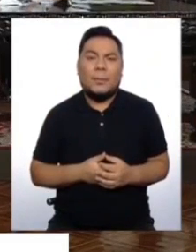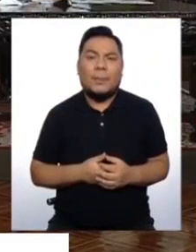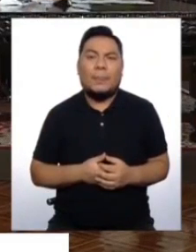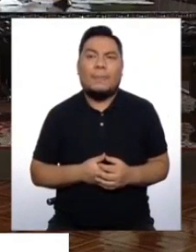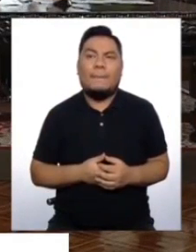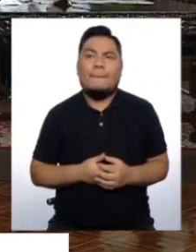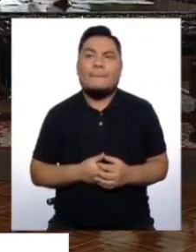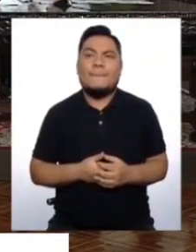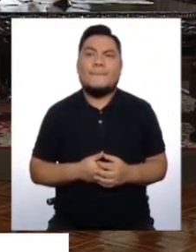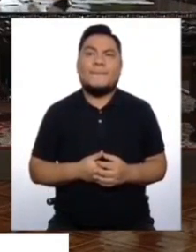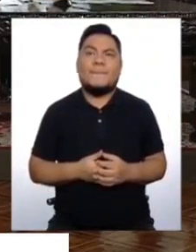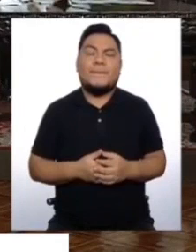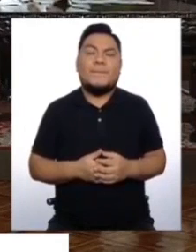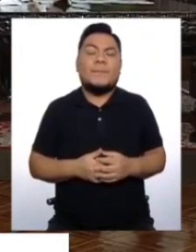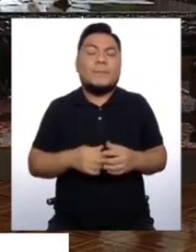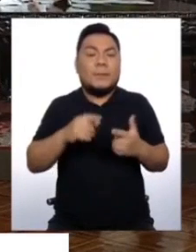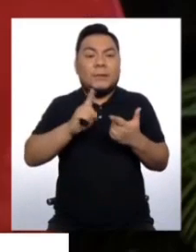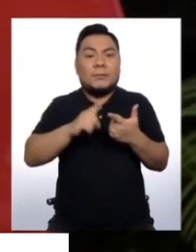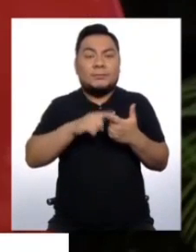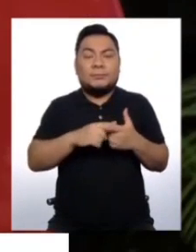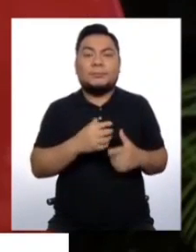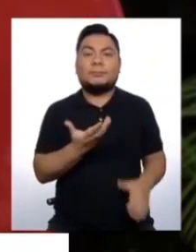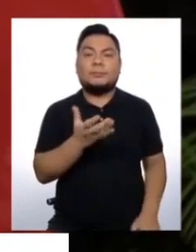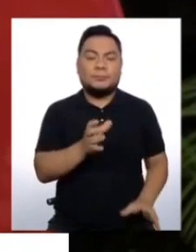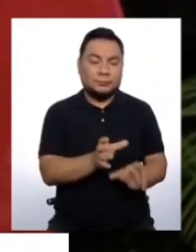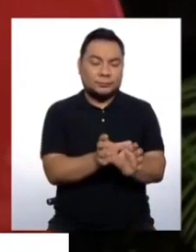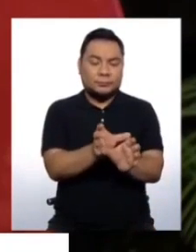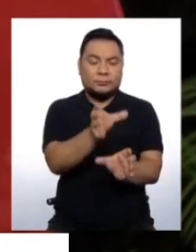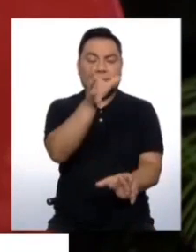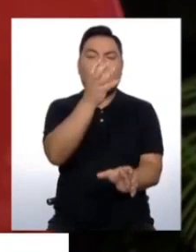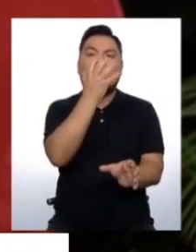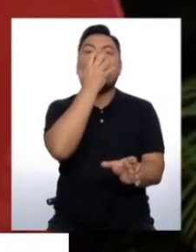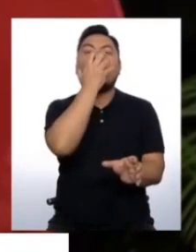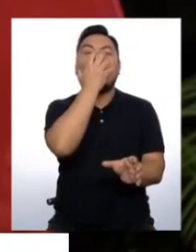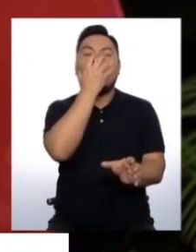A ver, sobre el oxígeno, que es un tema